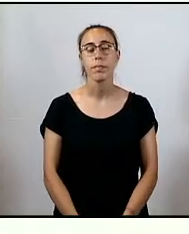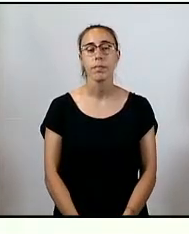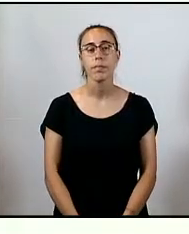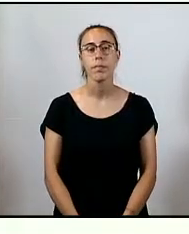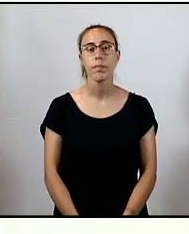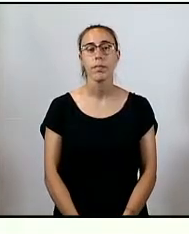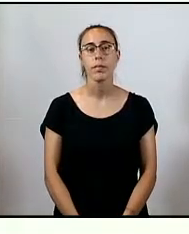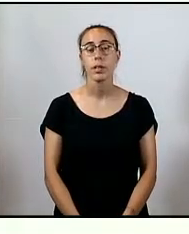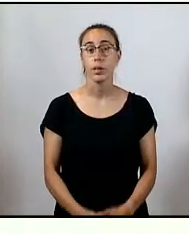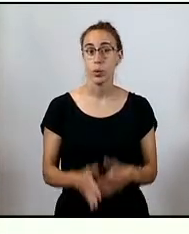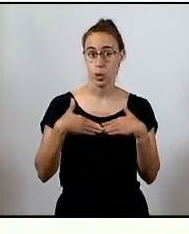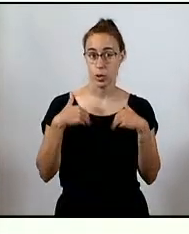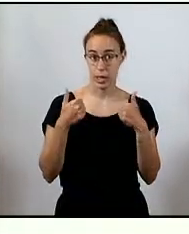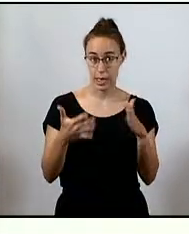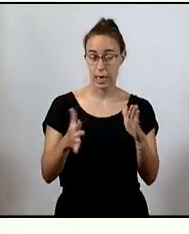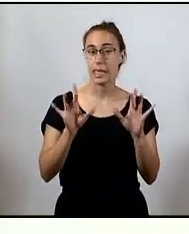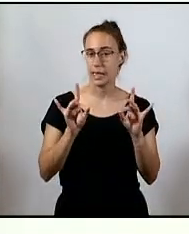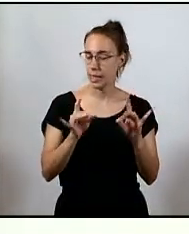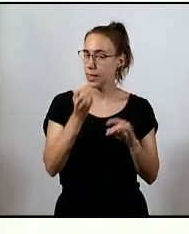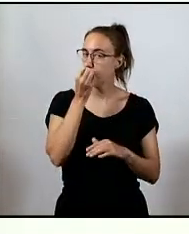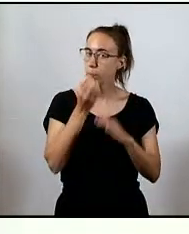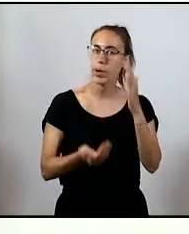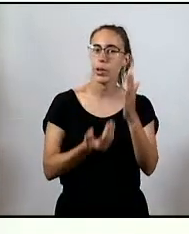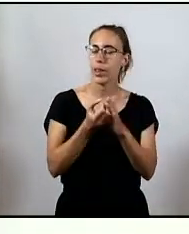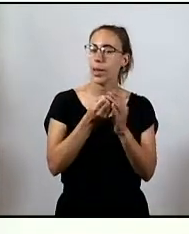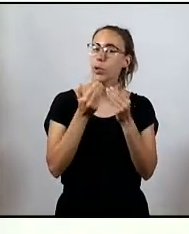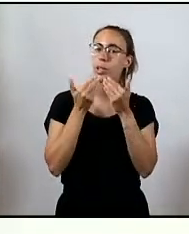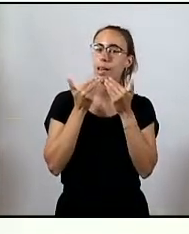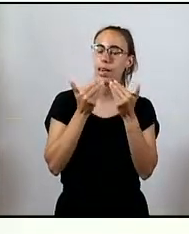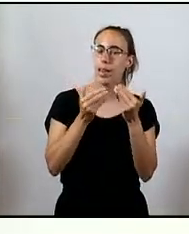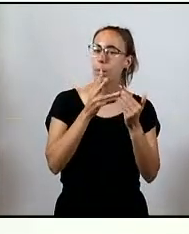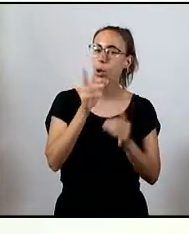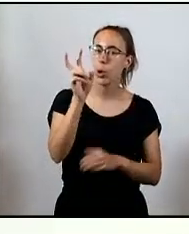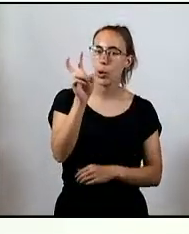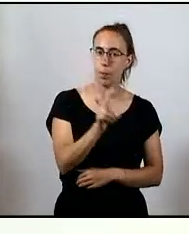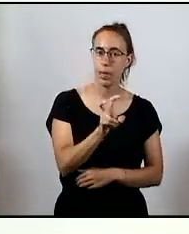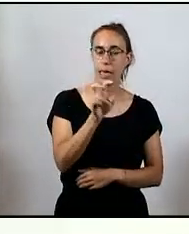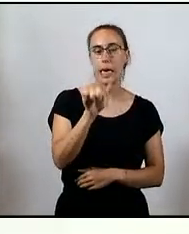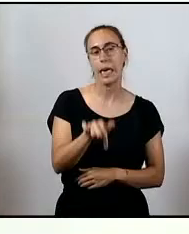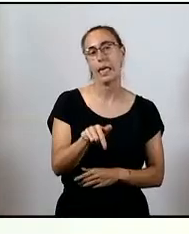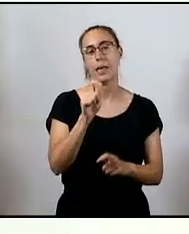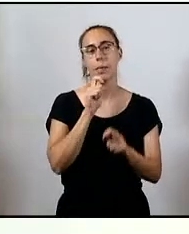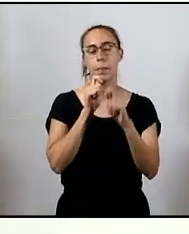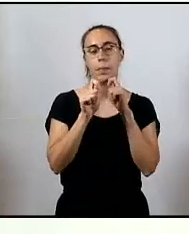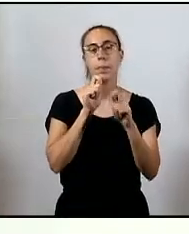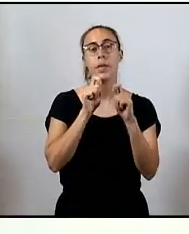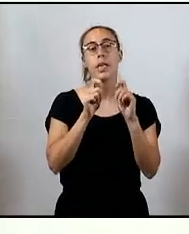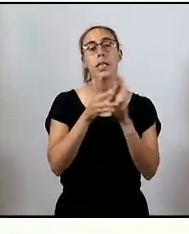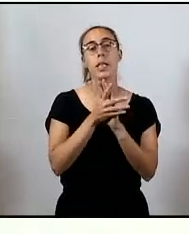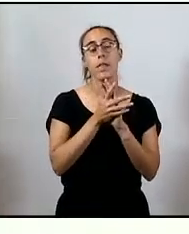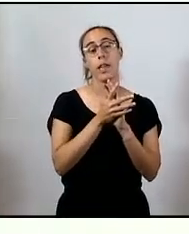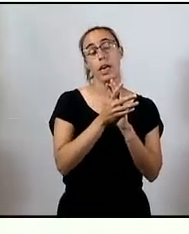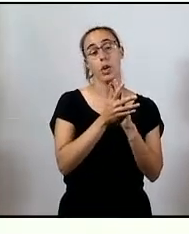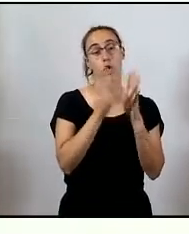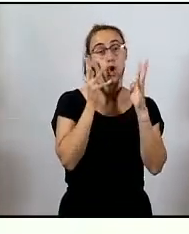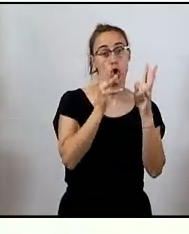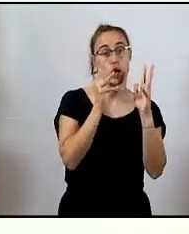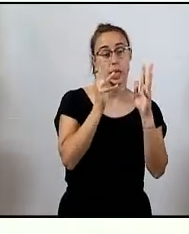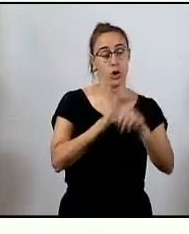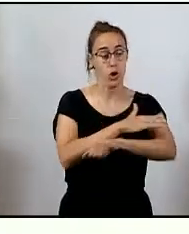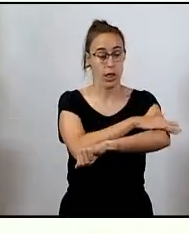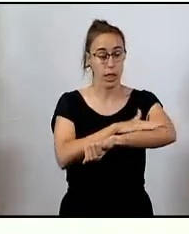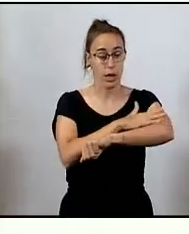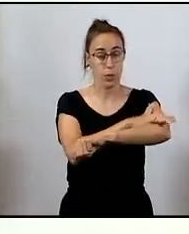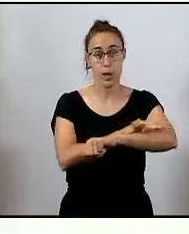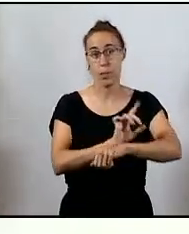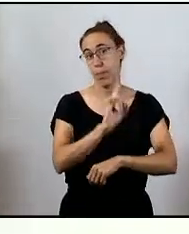Cuando queráis, ¿sí? Bueno, pues buenos días y muchas gracias por asistir a la rueda de prensa posterior al Consejo de Gobierno, el primero de este nuevo